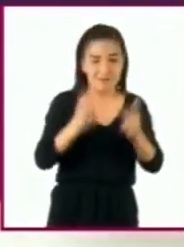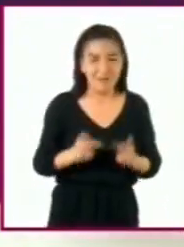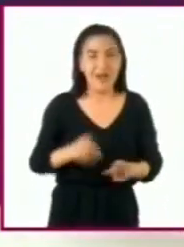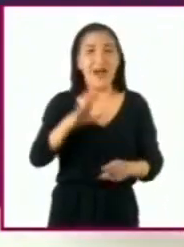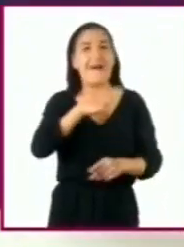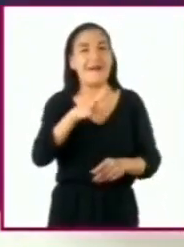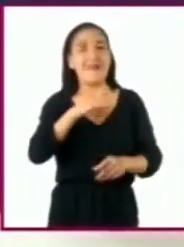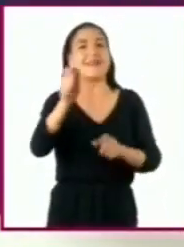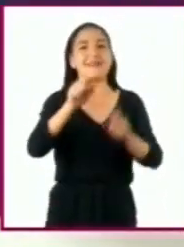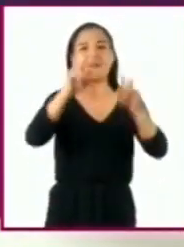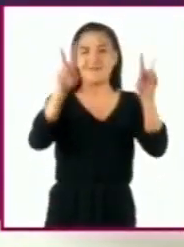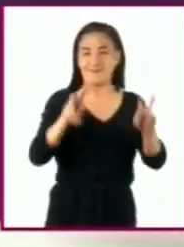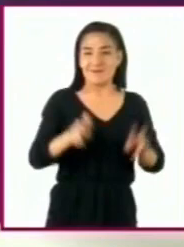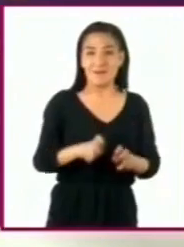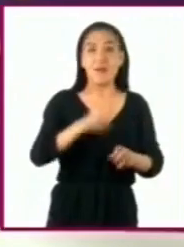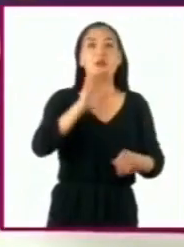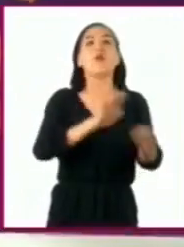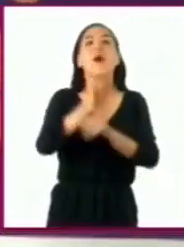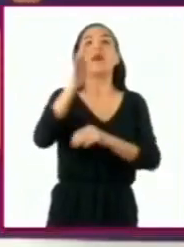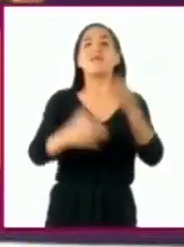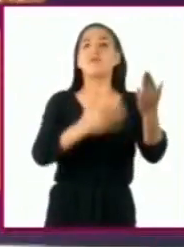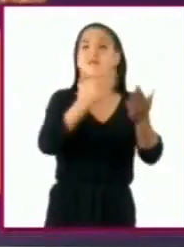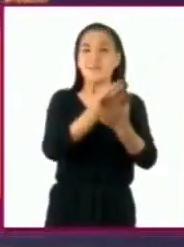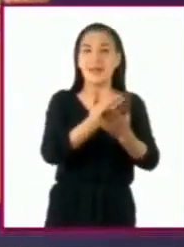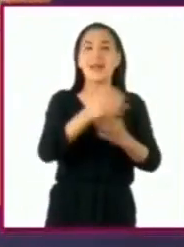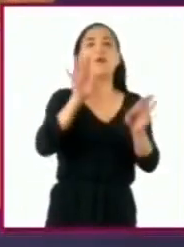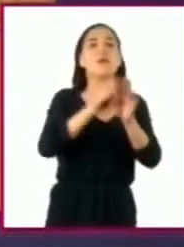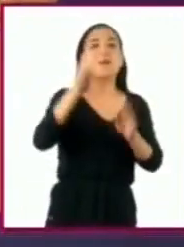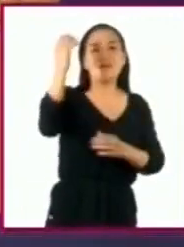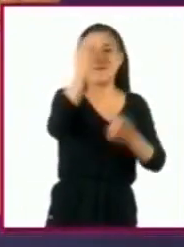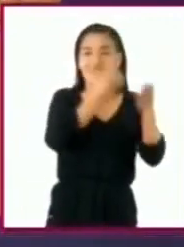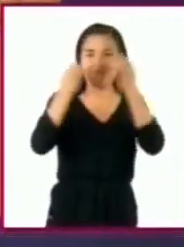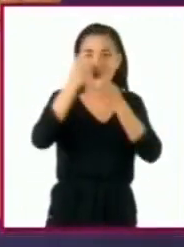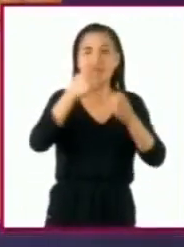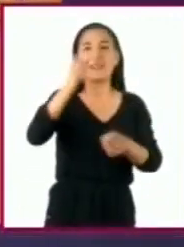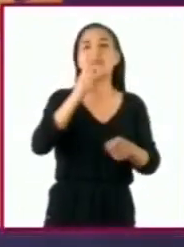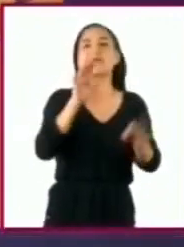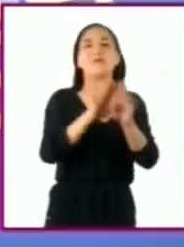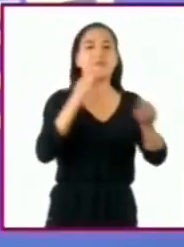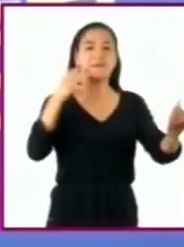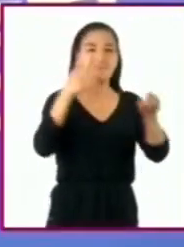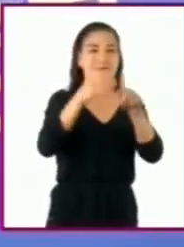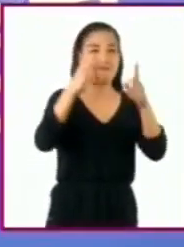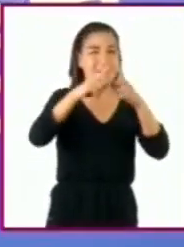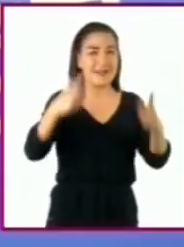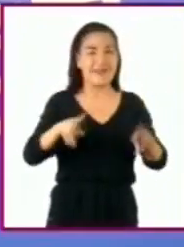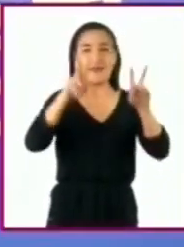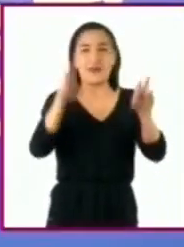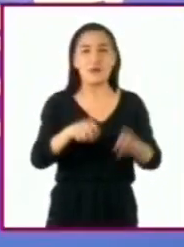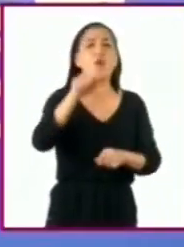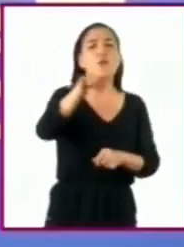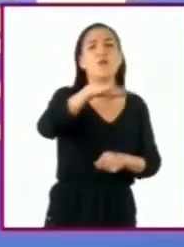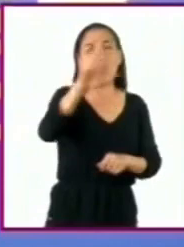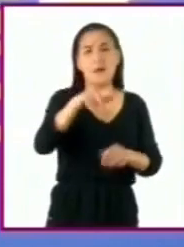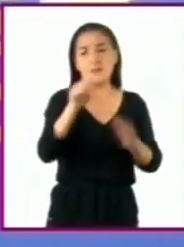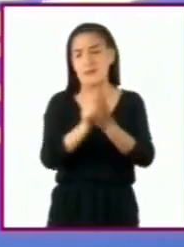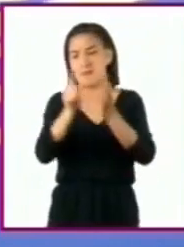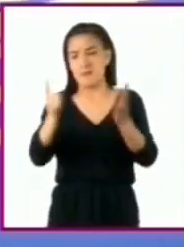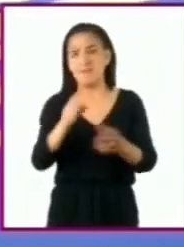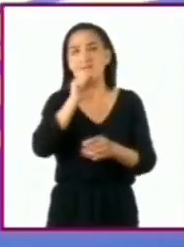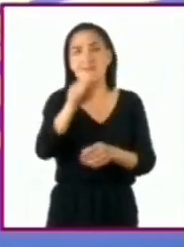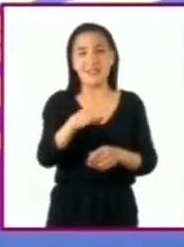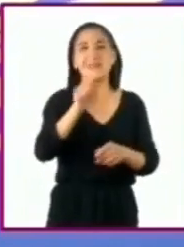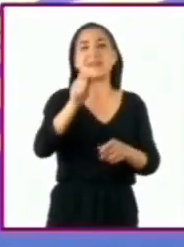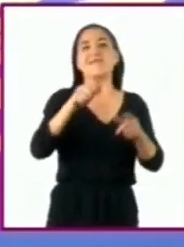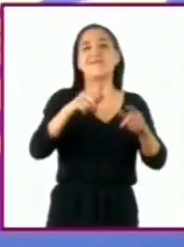textos sobre un tema. Y el propósito, analizar las formas de desarrollar un tema. Busquen en sus libros de texto, de